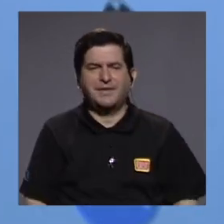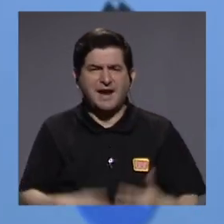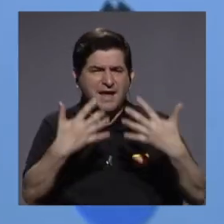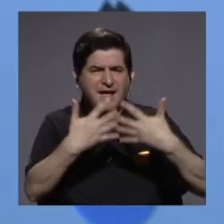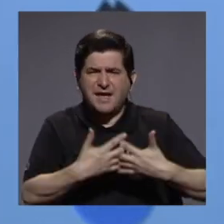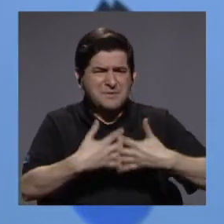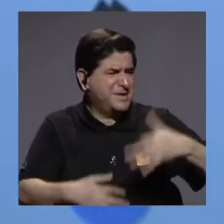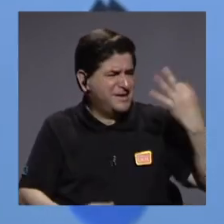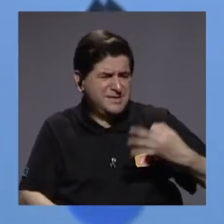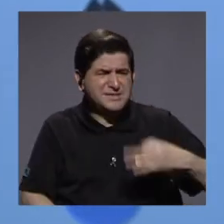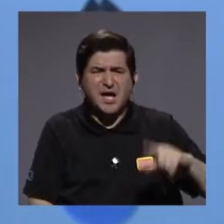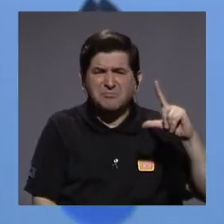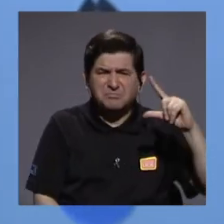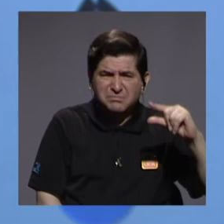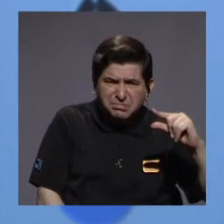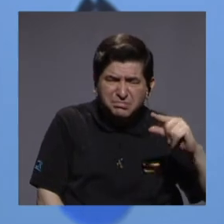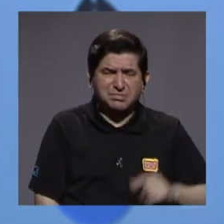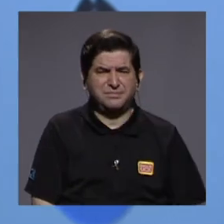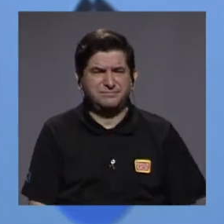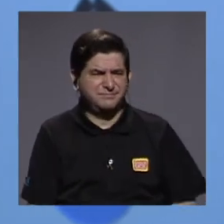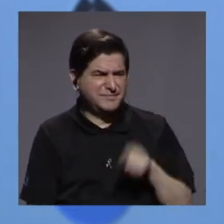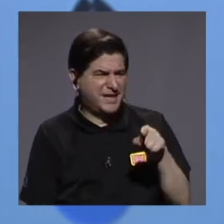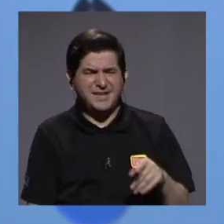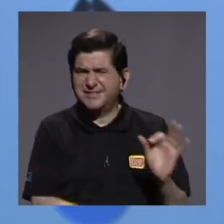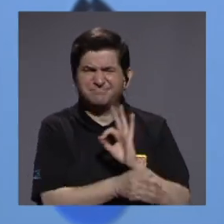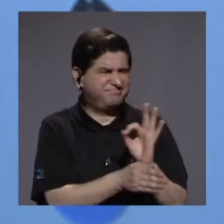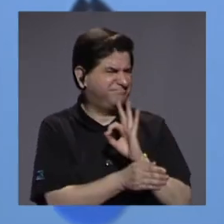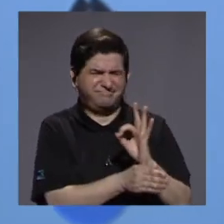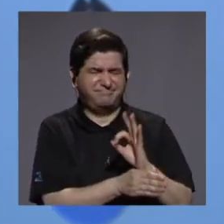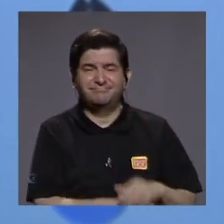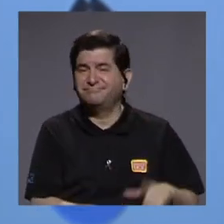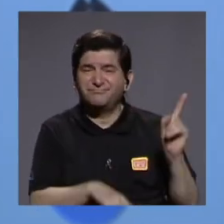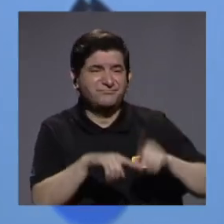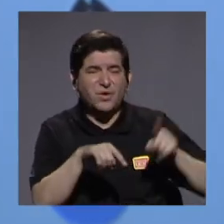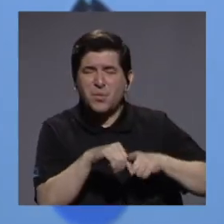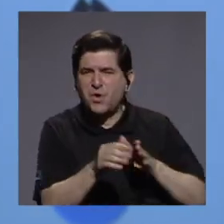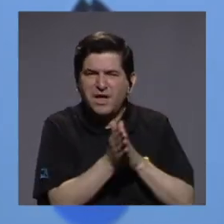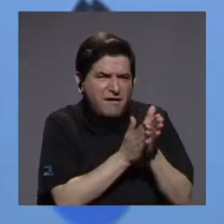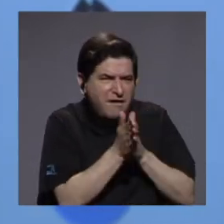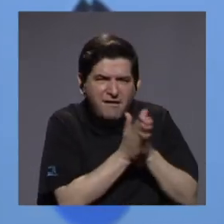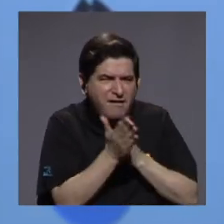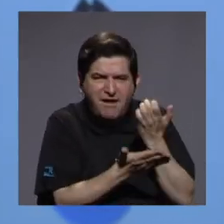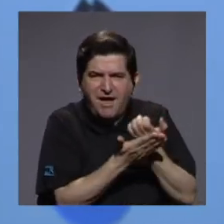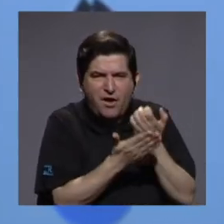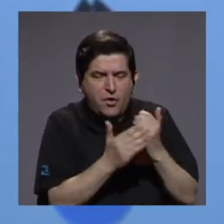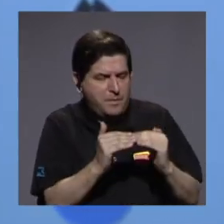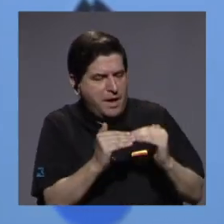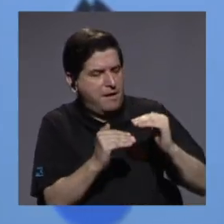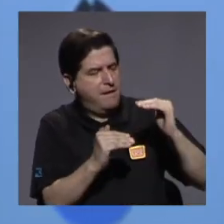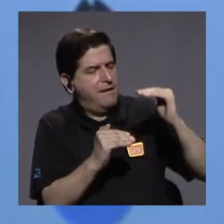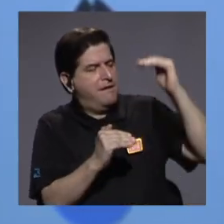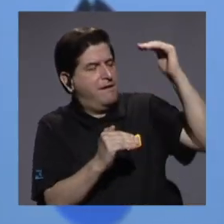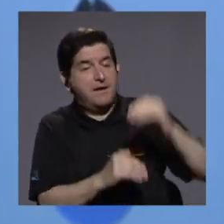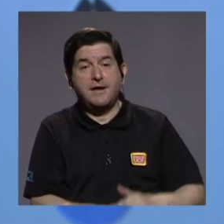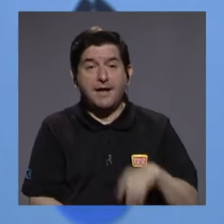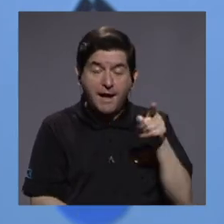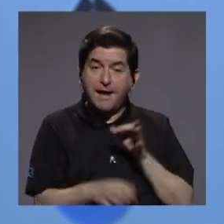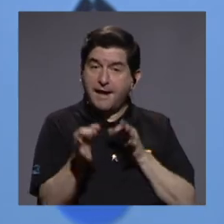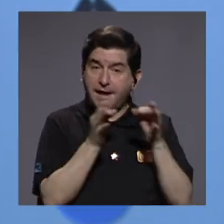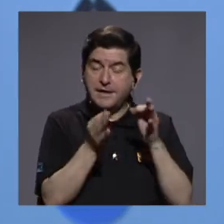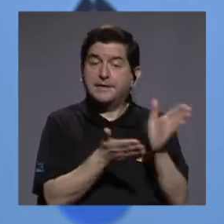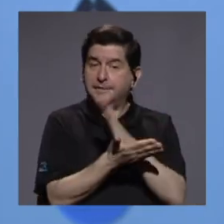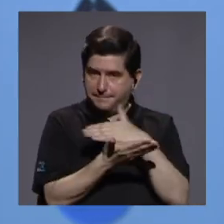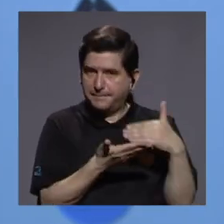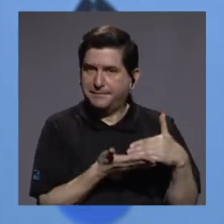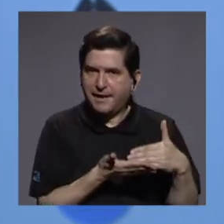son pequeñas relativamente ineficientes y no pueden explotar esas economías de escala que son las que explican en parte